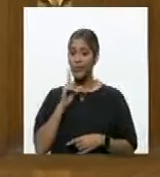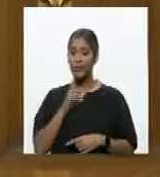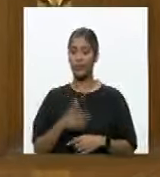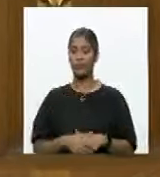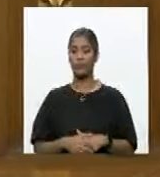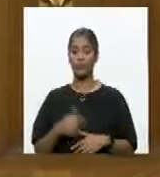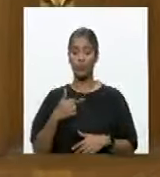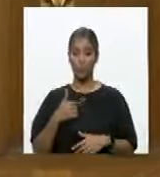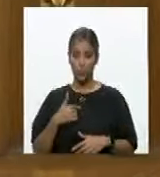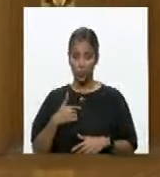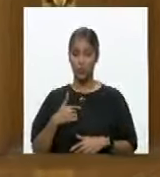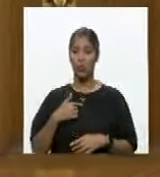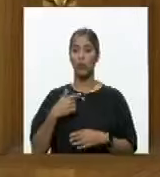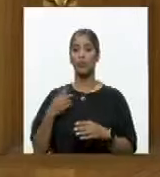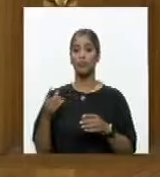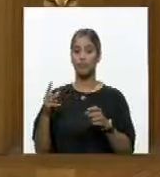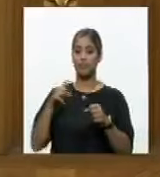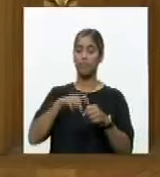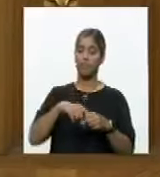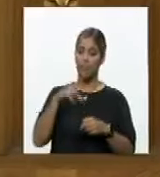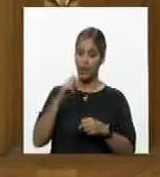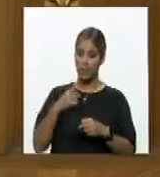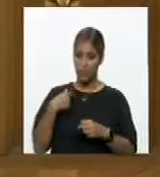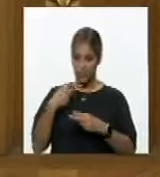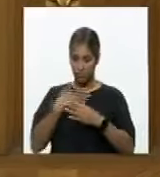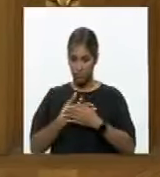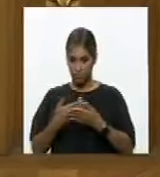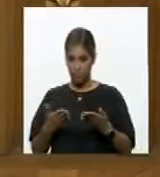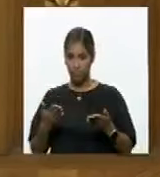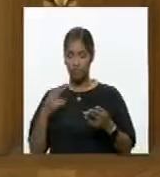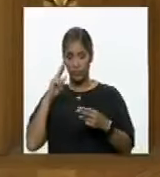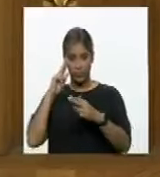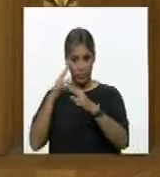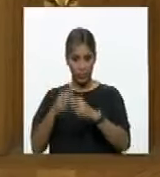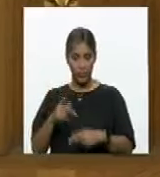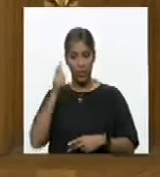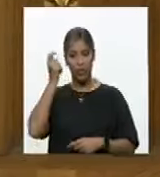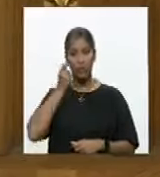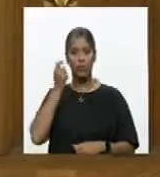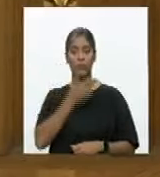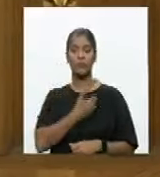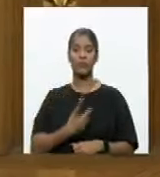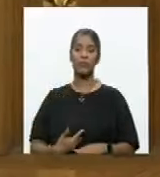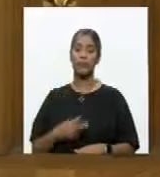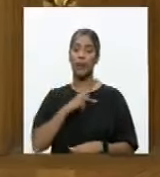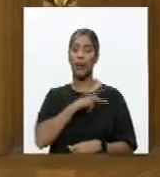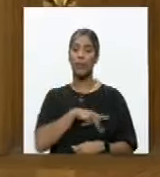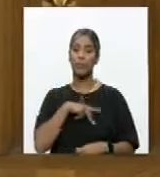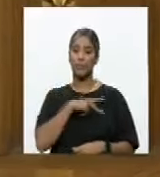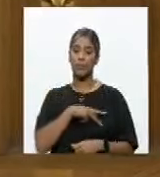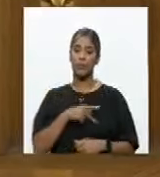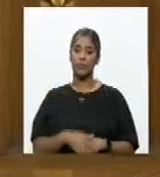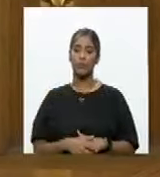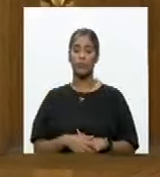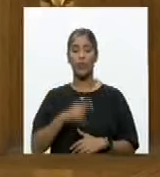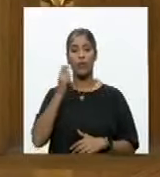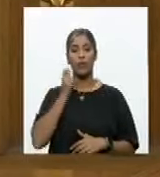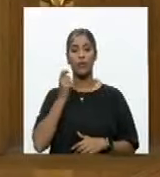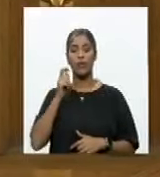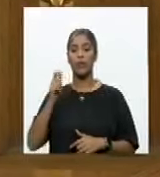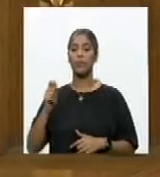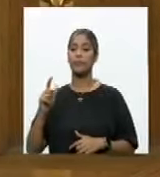Me sumo al reconocimiento hecho por el diputado presidente de la comisión, el diputado